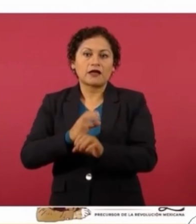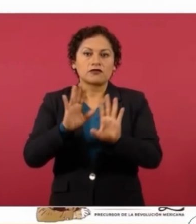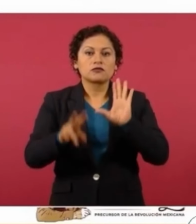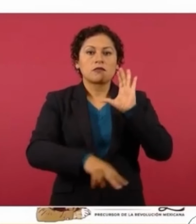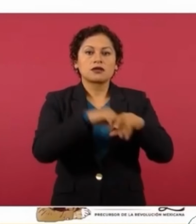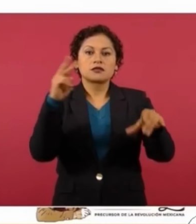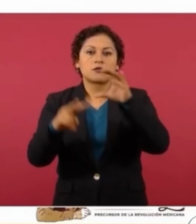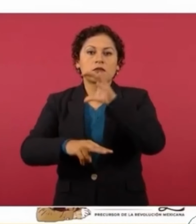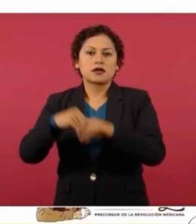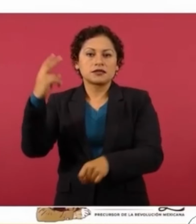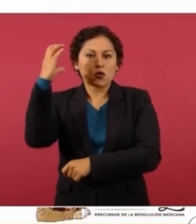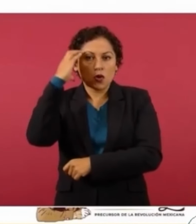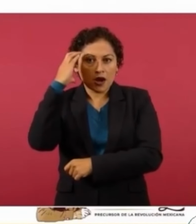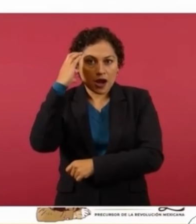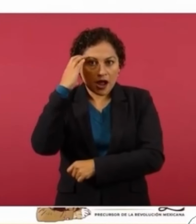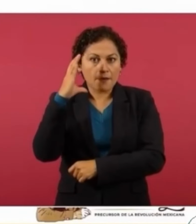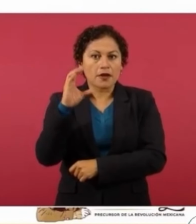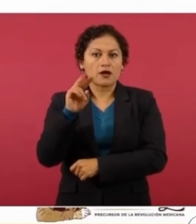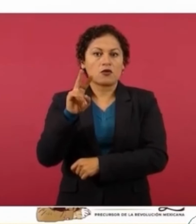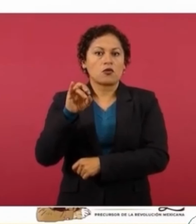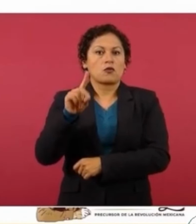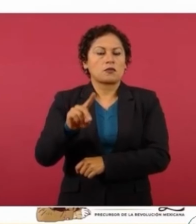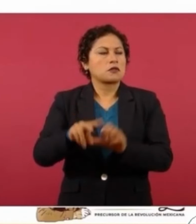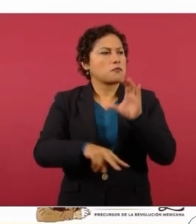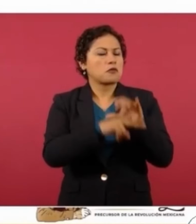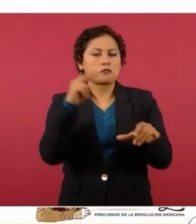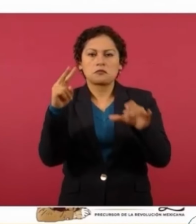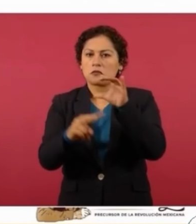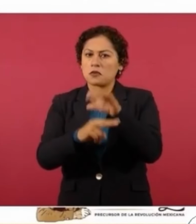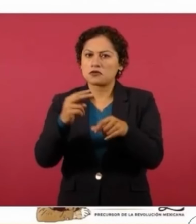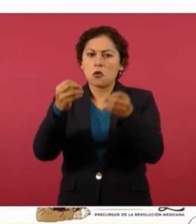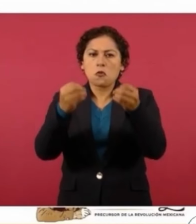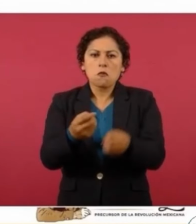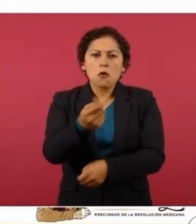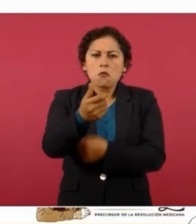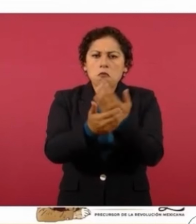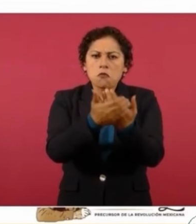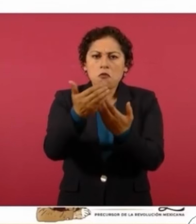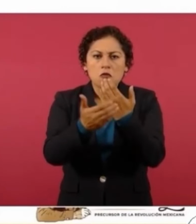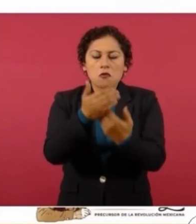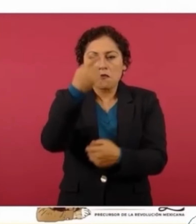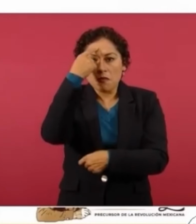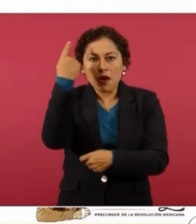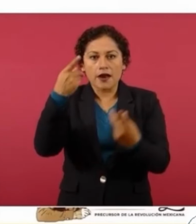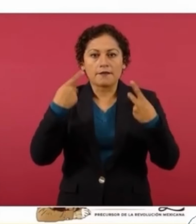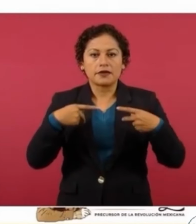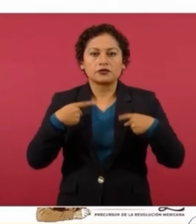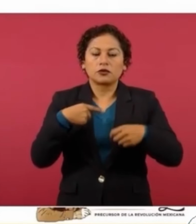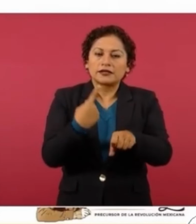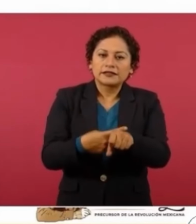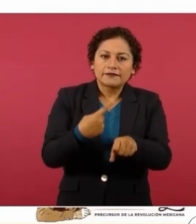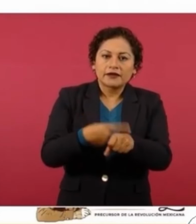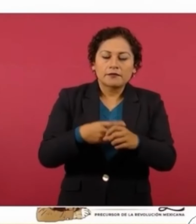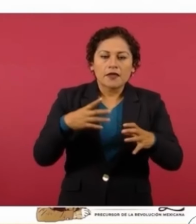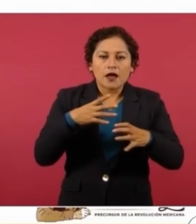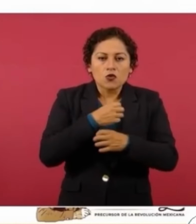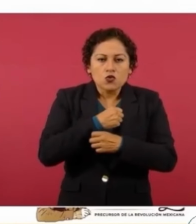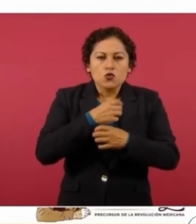desocupadas las camas COVID o las camas destinadas a personas que pueden tener enfermedad respiratoria